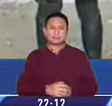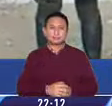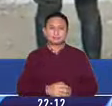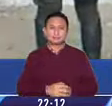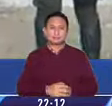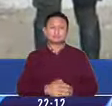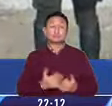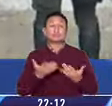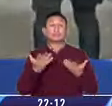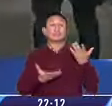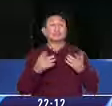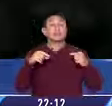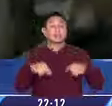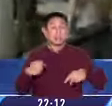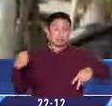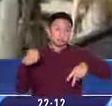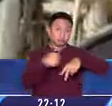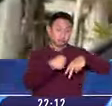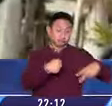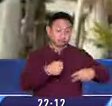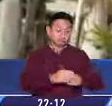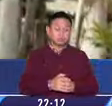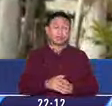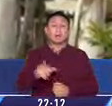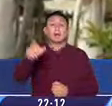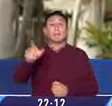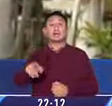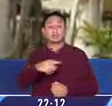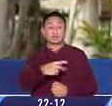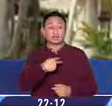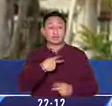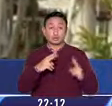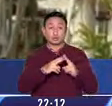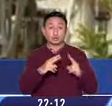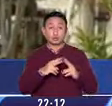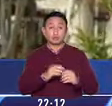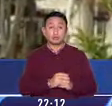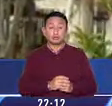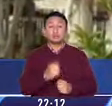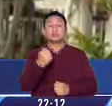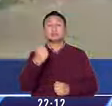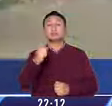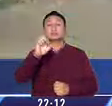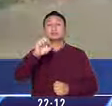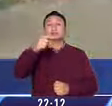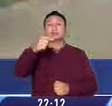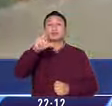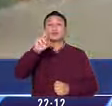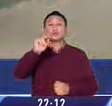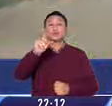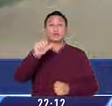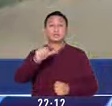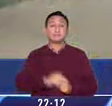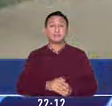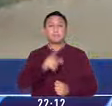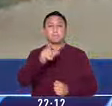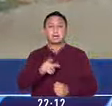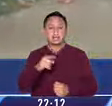caso, presuntamente arrollamiento. Apareció ahorita una persona que la dice conocerla y que responde a los nombres de Segundo Antonio Cedeño. Los moradores del lugar